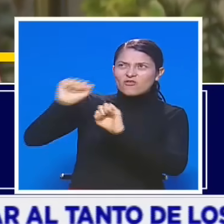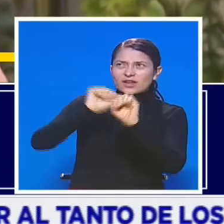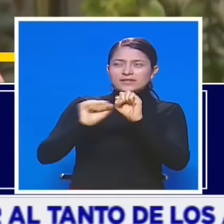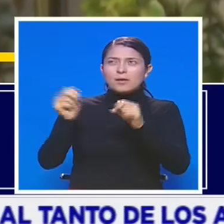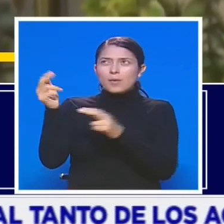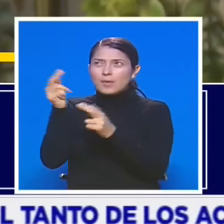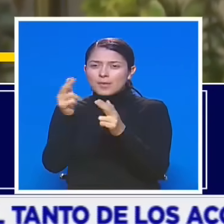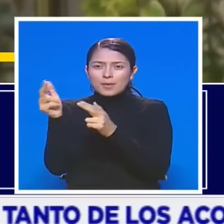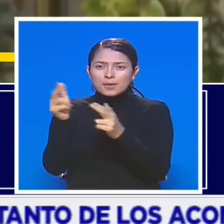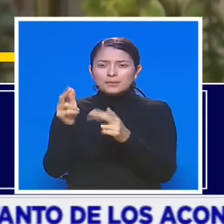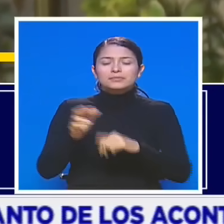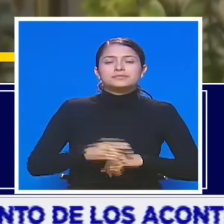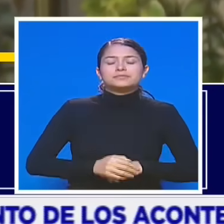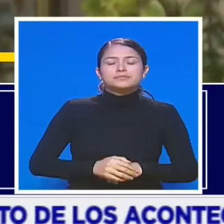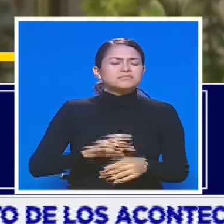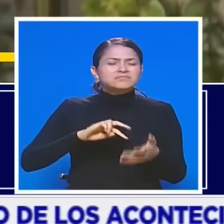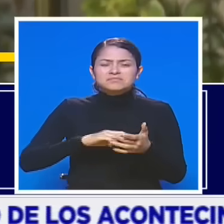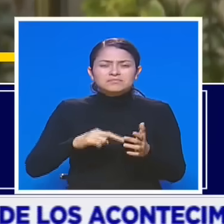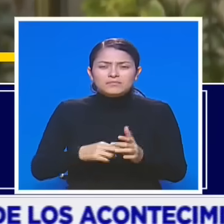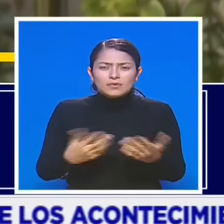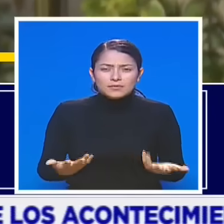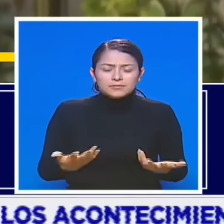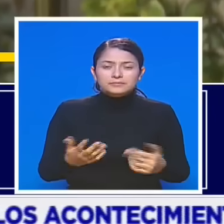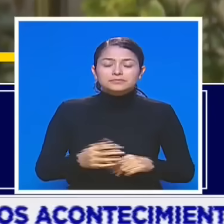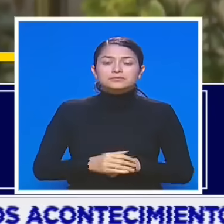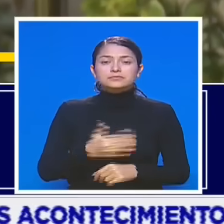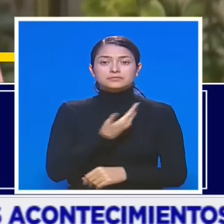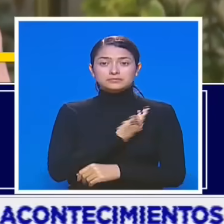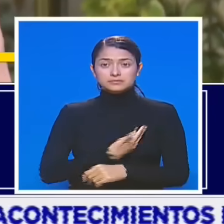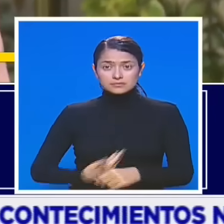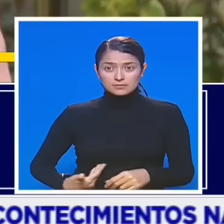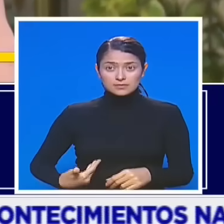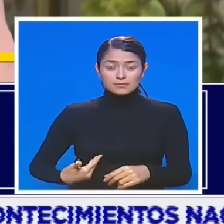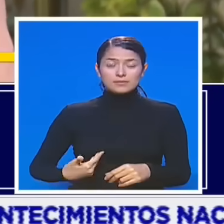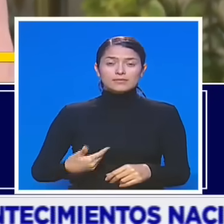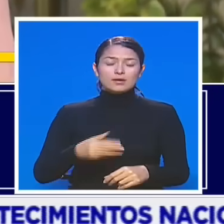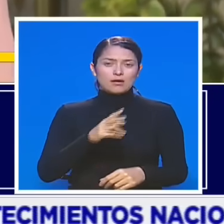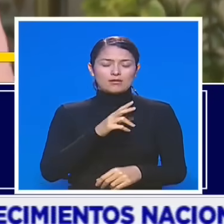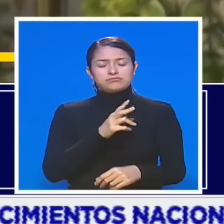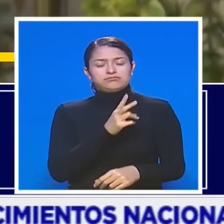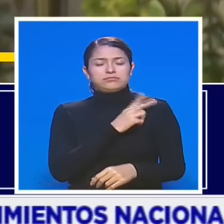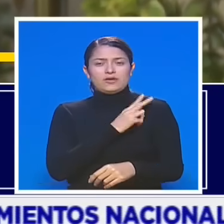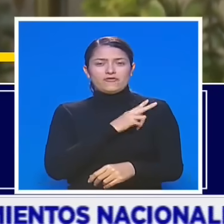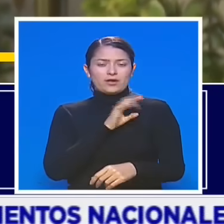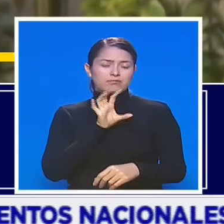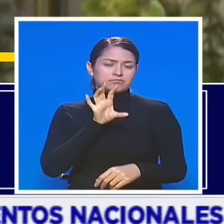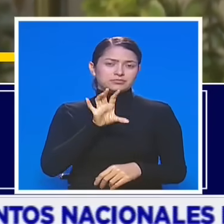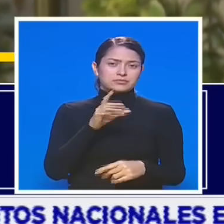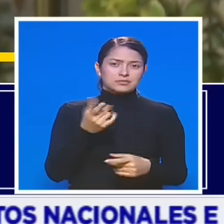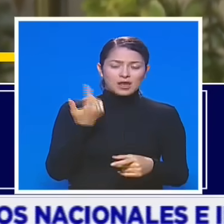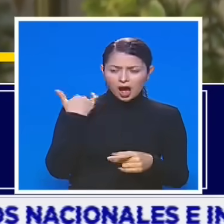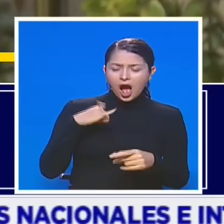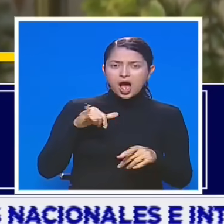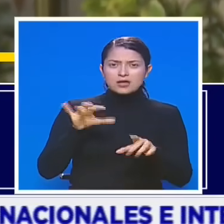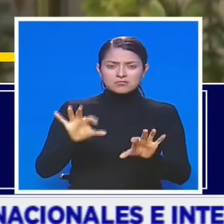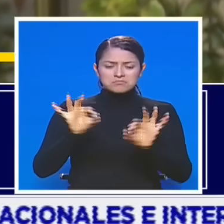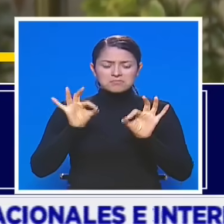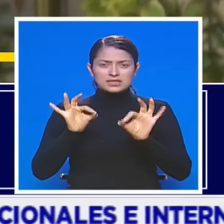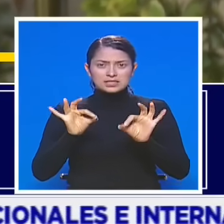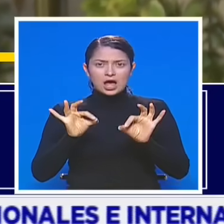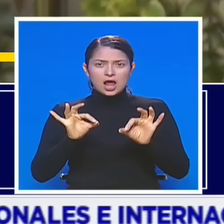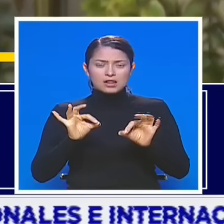externa. ¿Con qué sentido? Que el presidente como jefe de Estado tenga facultades especiales, tal como lo contempla